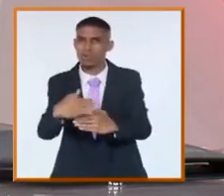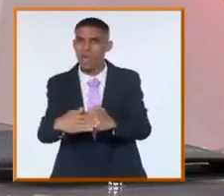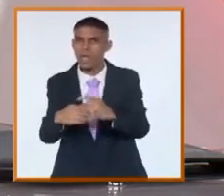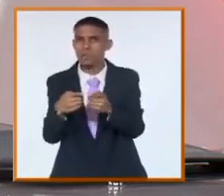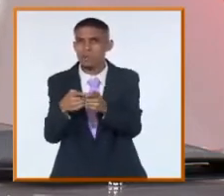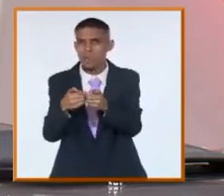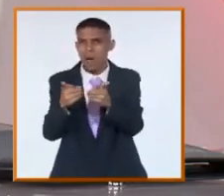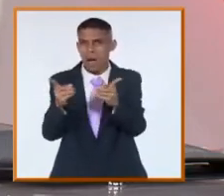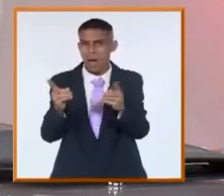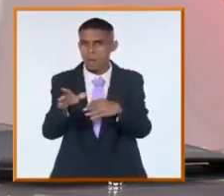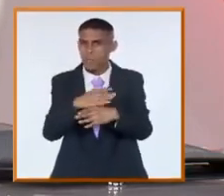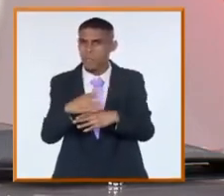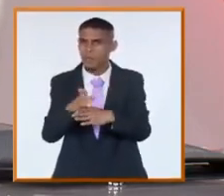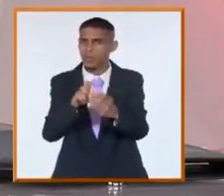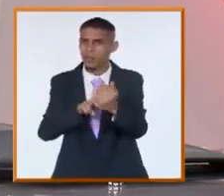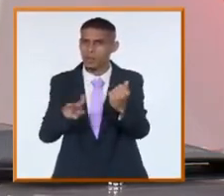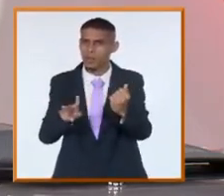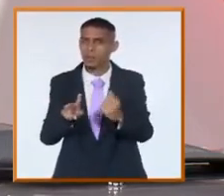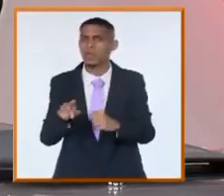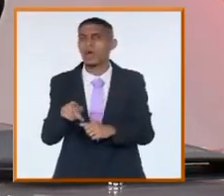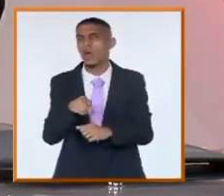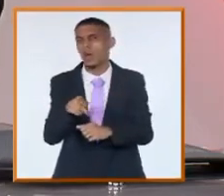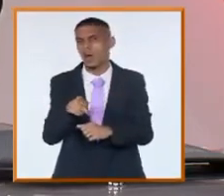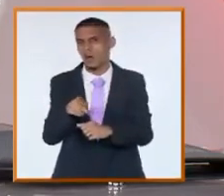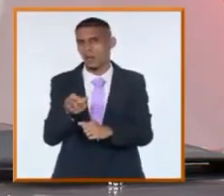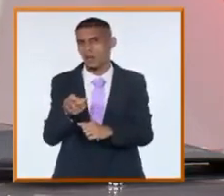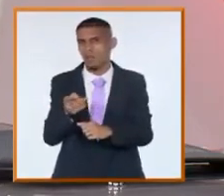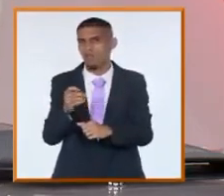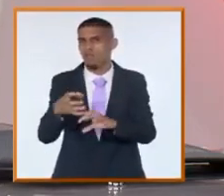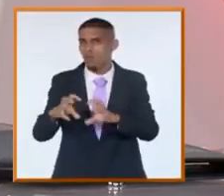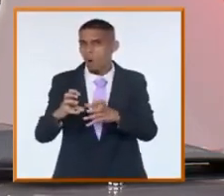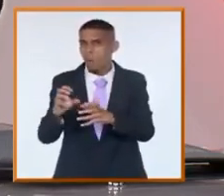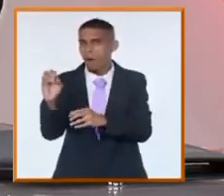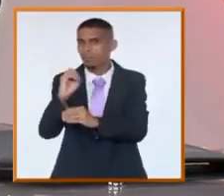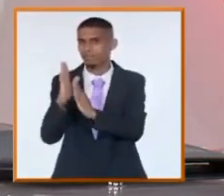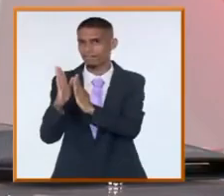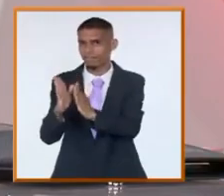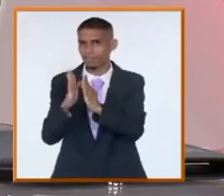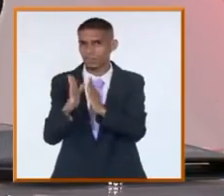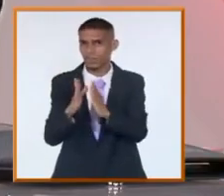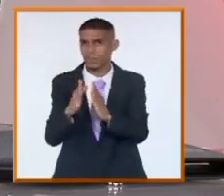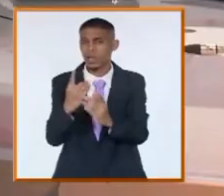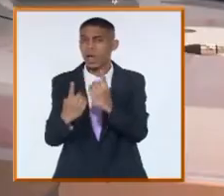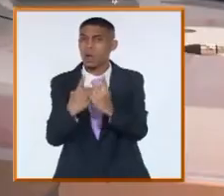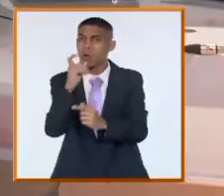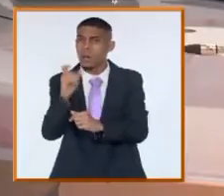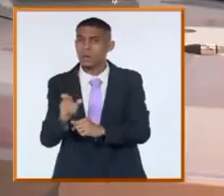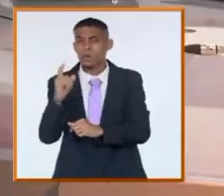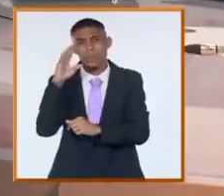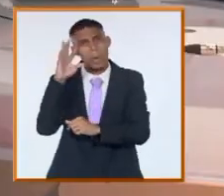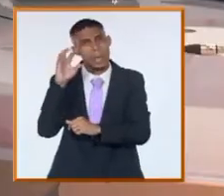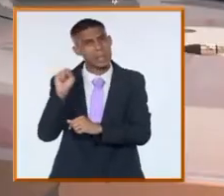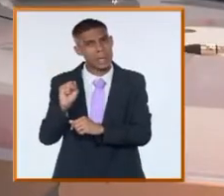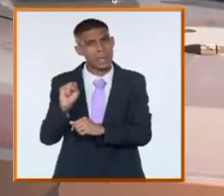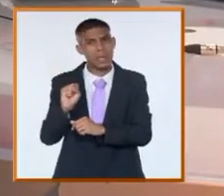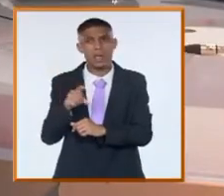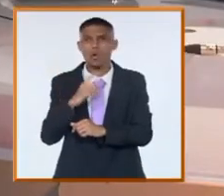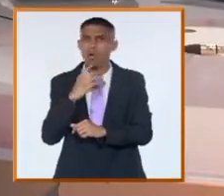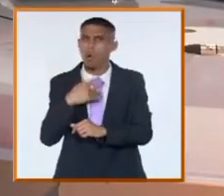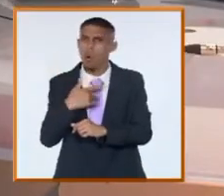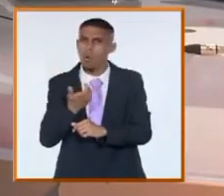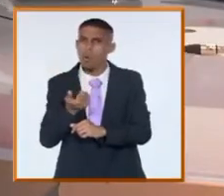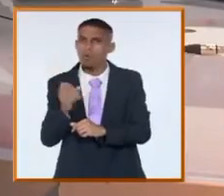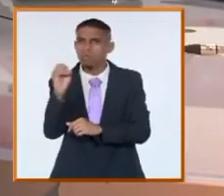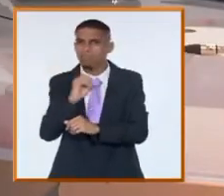todavía maneras de organizar había ciertas discrepancias se ha ido organizando de una manera más coherente